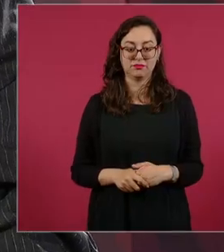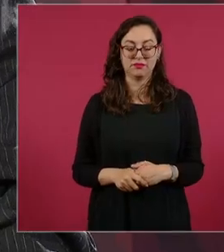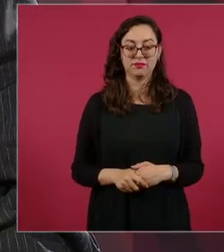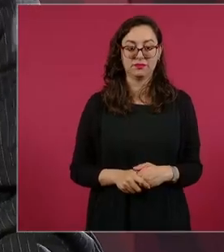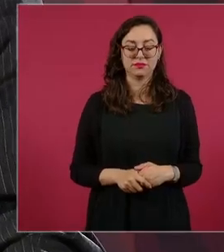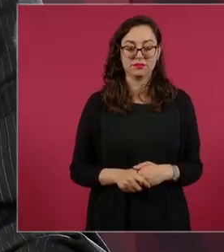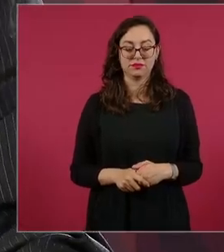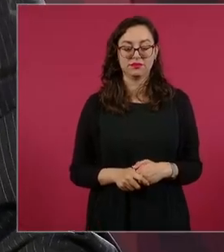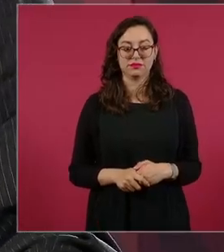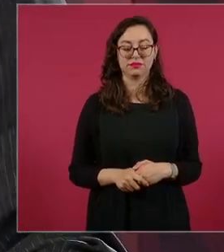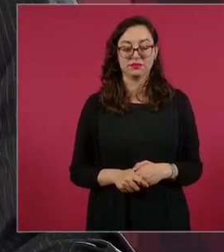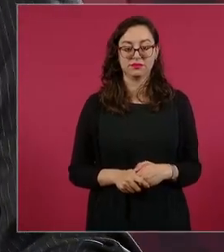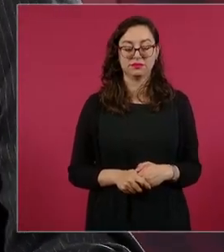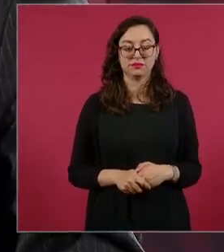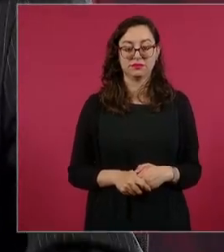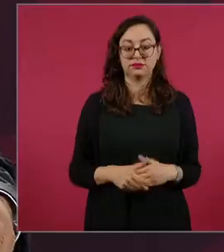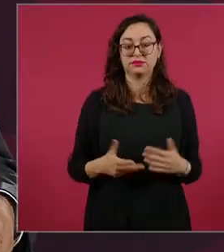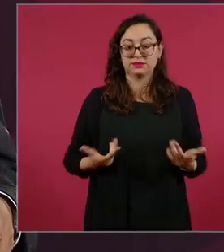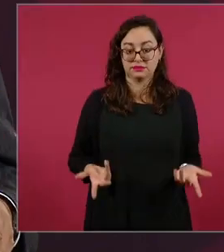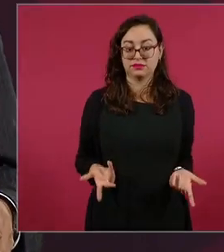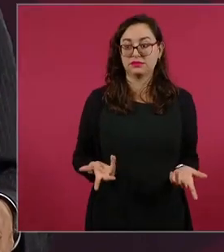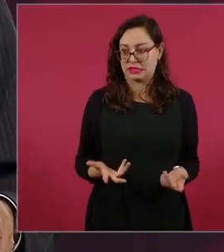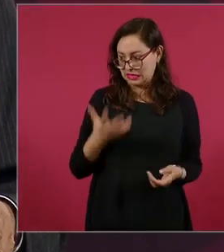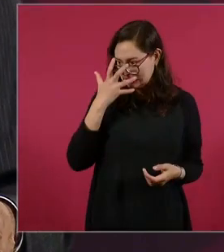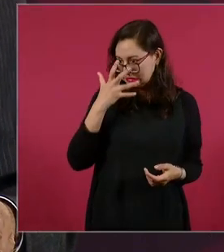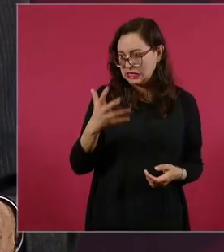para que sea en serio